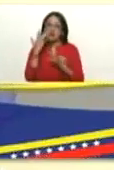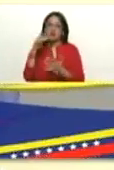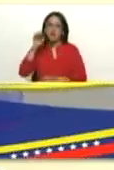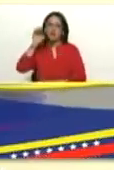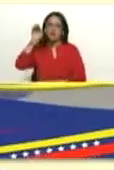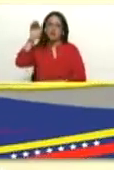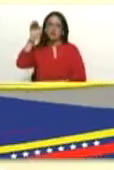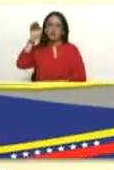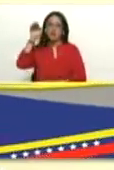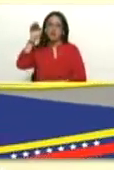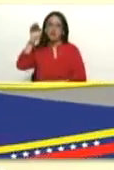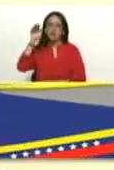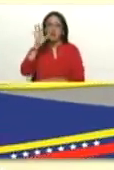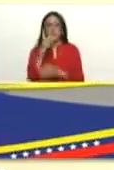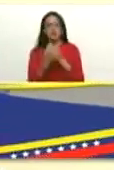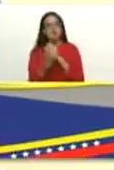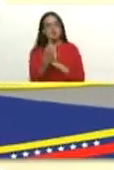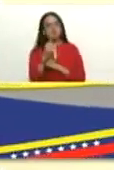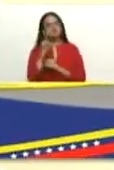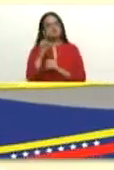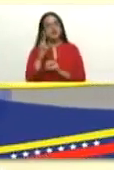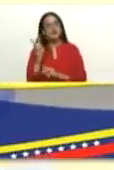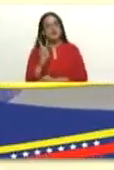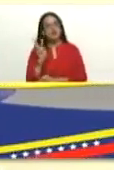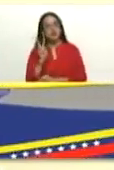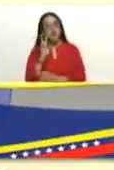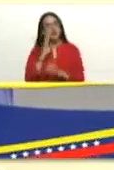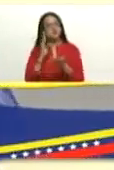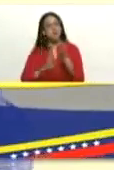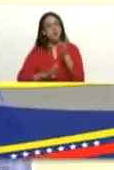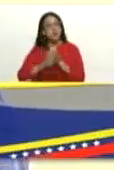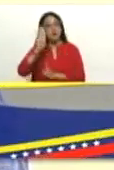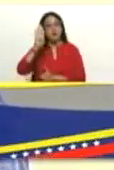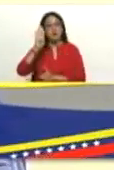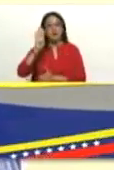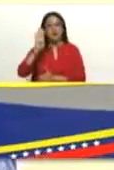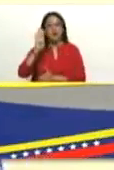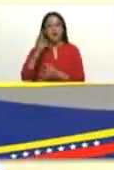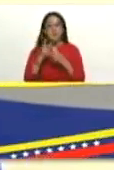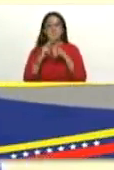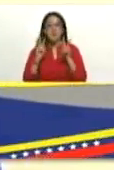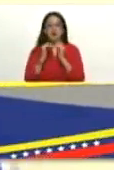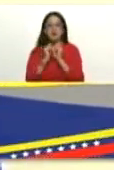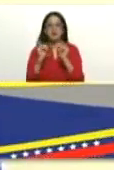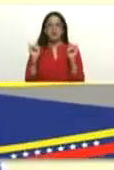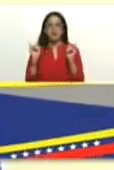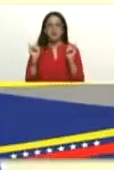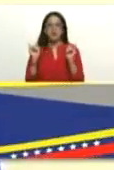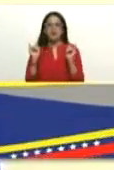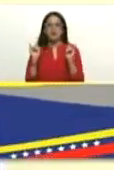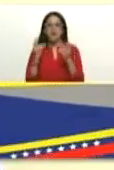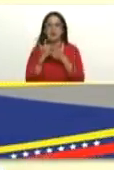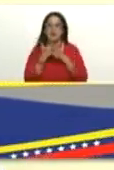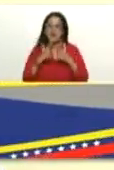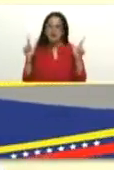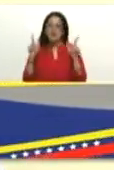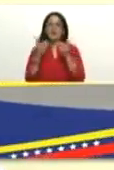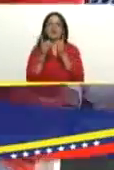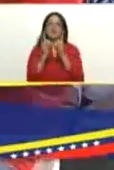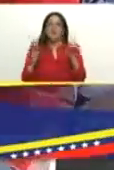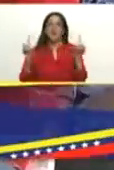futuro y un solo destino para Venezuela: la prosperidad, el crecimiento, la paz, la independencia, la libertad, la